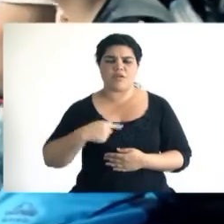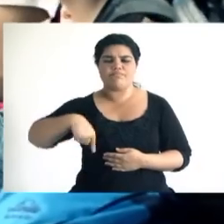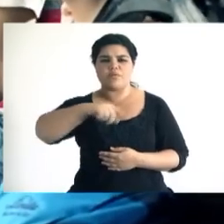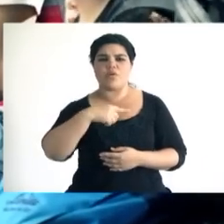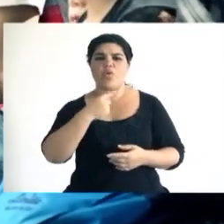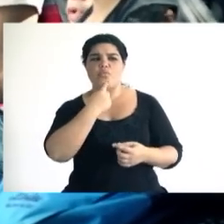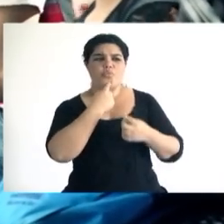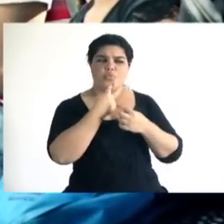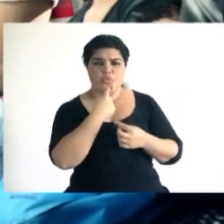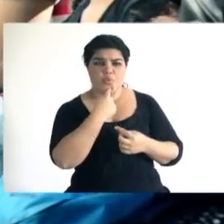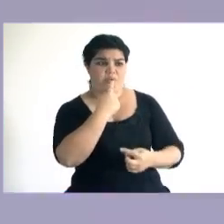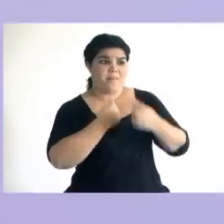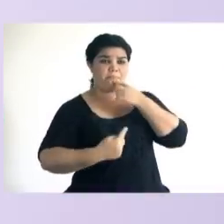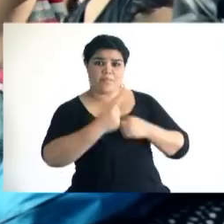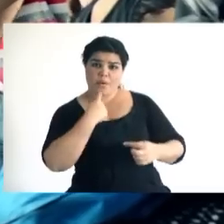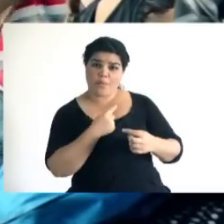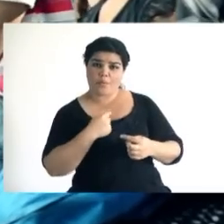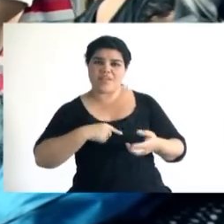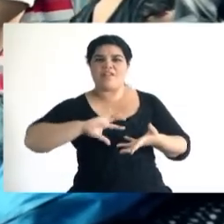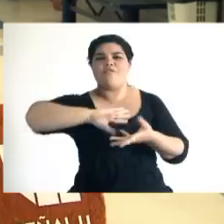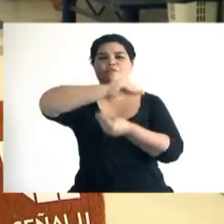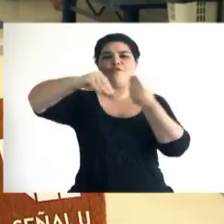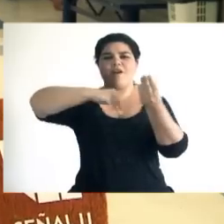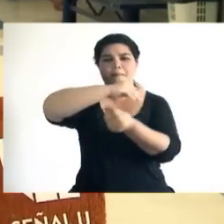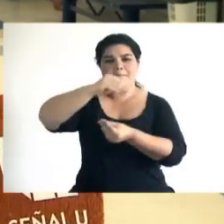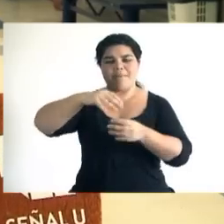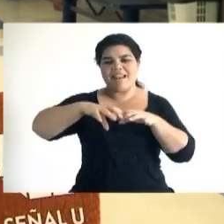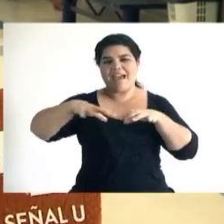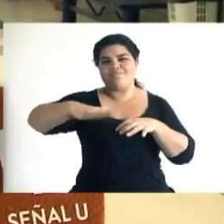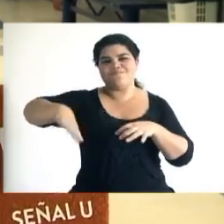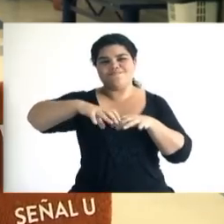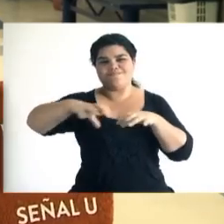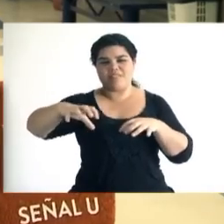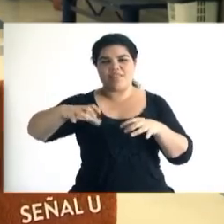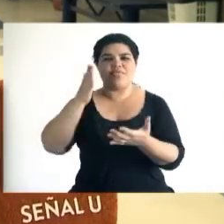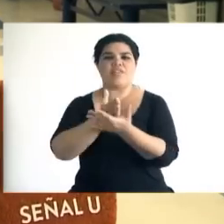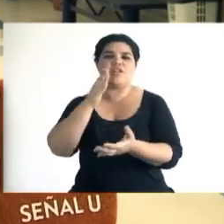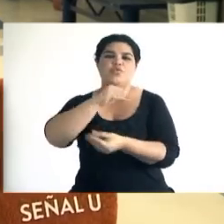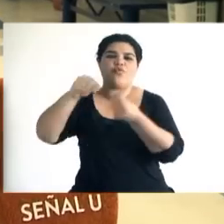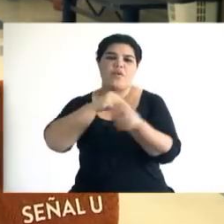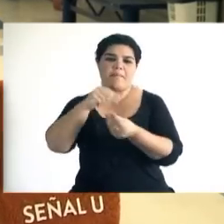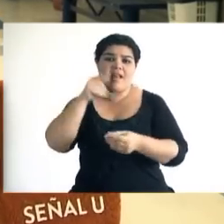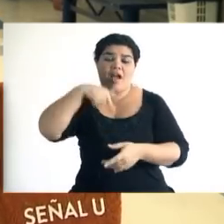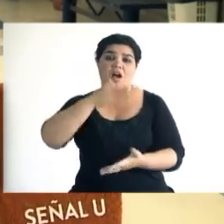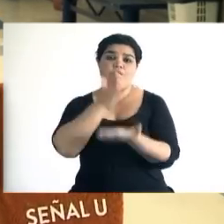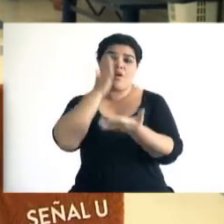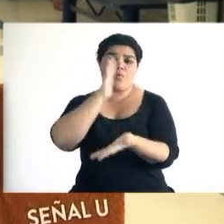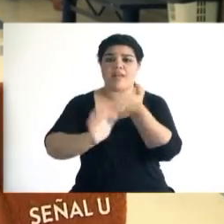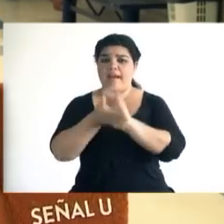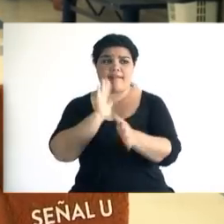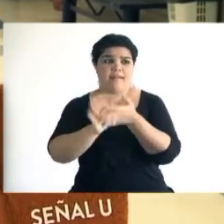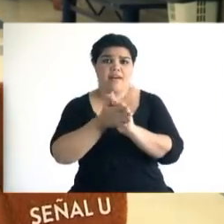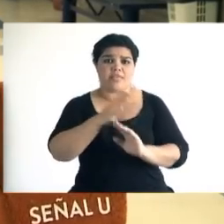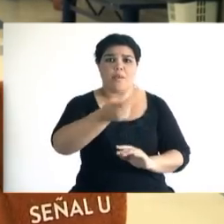evacuar consultas en el área del derecho de familia que es un servicio que brinda la facultad en forma gratuita a toda la